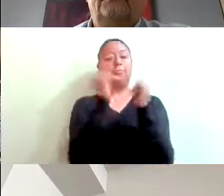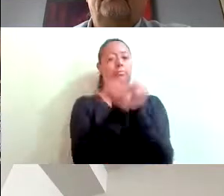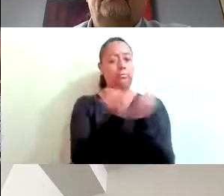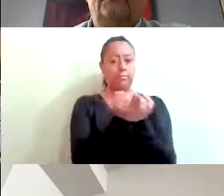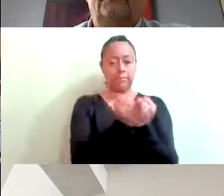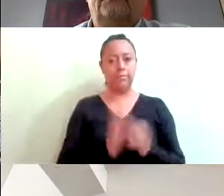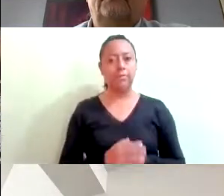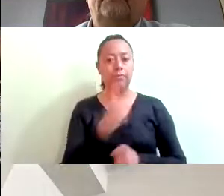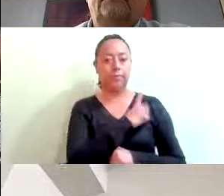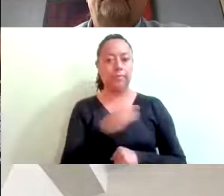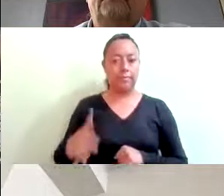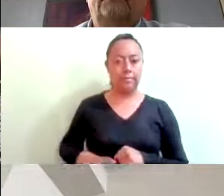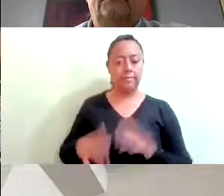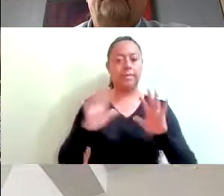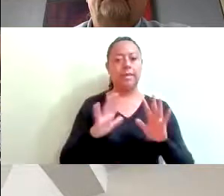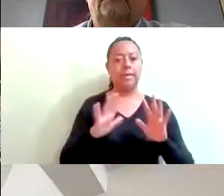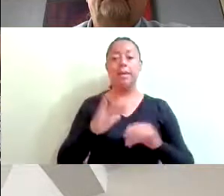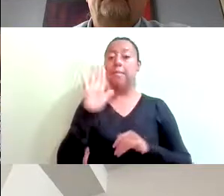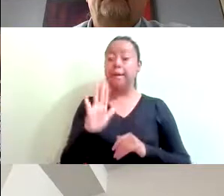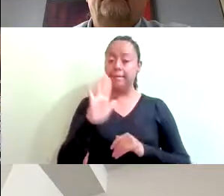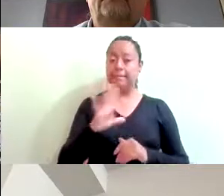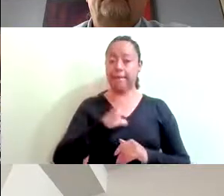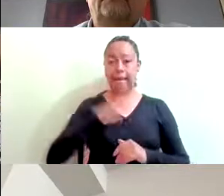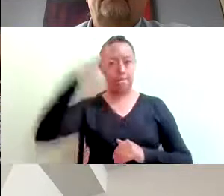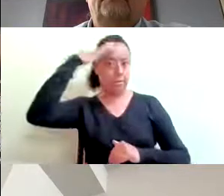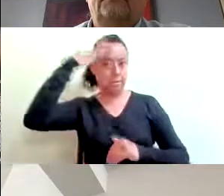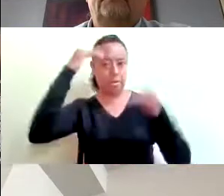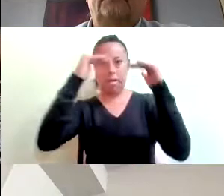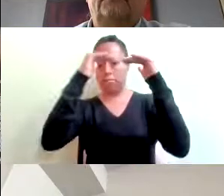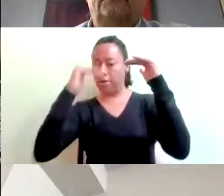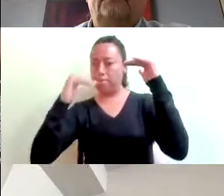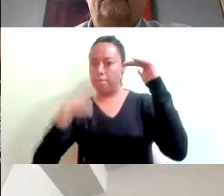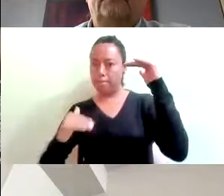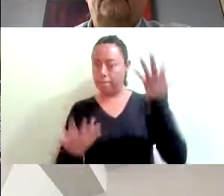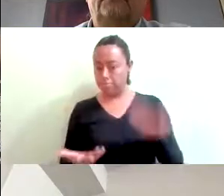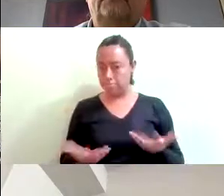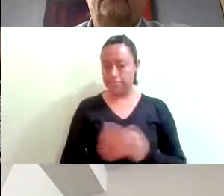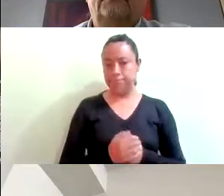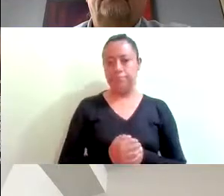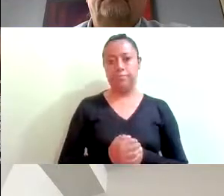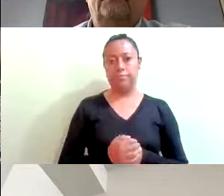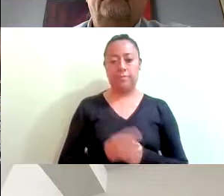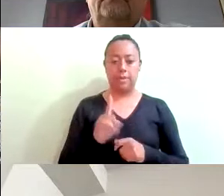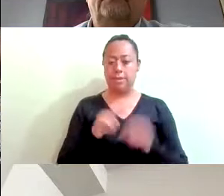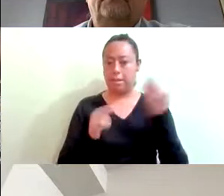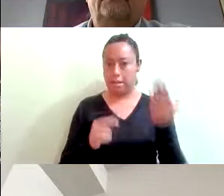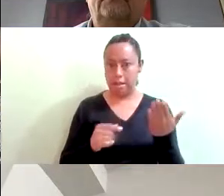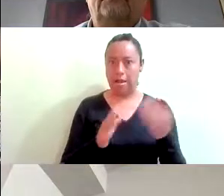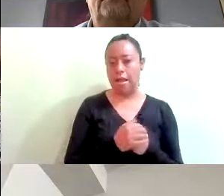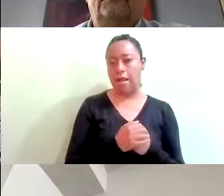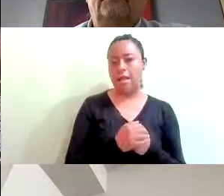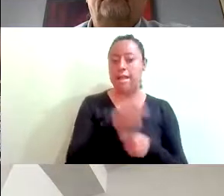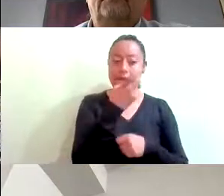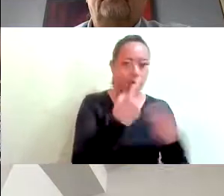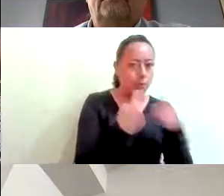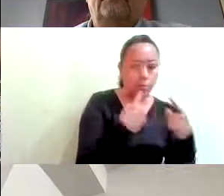de haber una jerarquía en la organización criminal y lo que es la delincuencia organizada. Es decir,